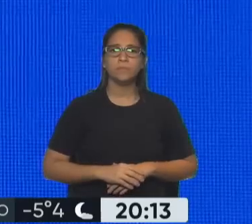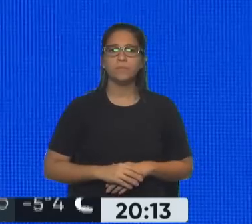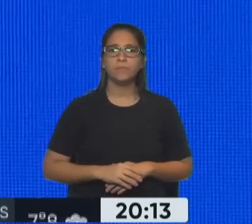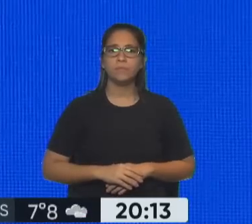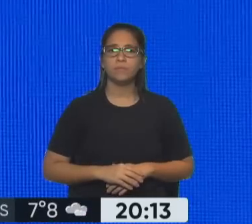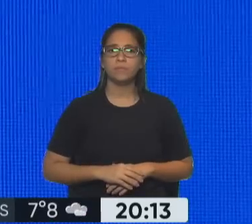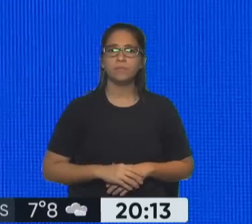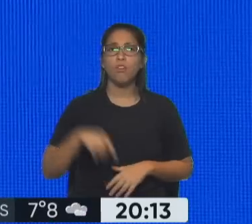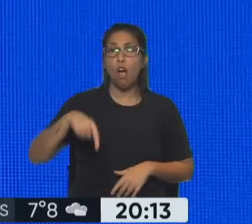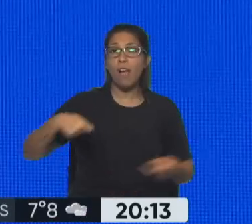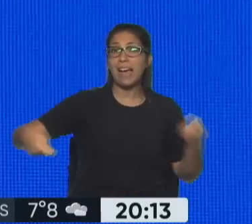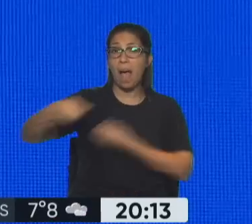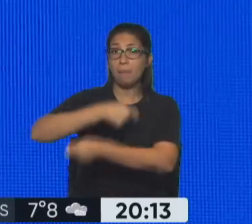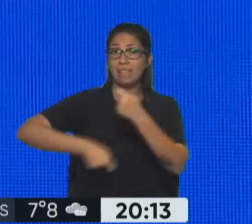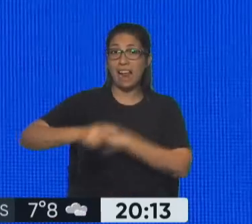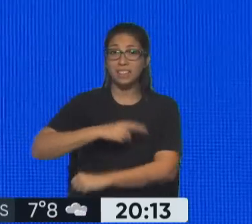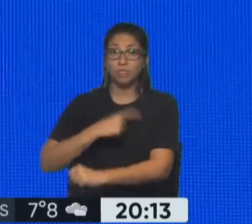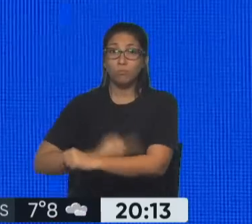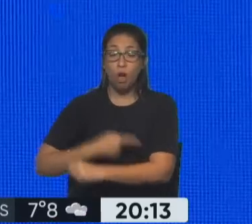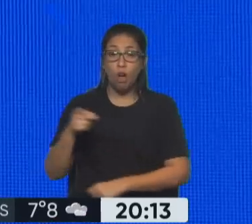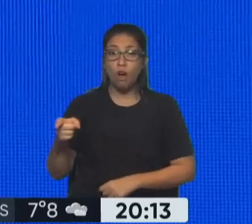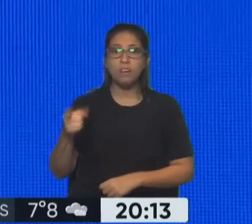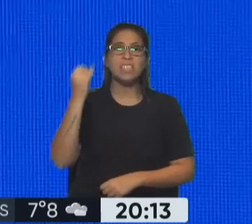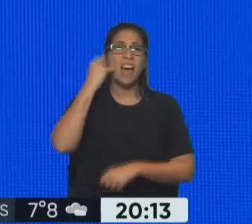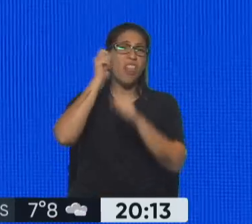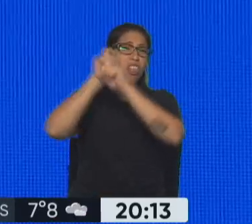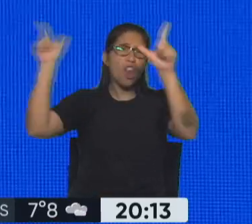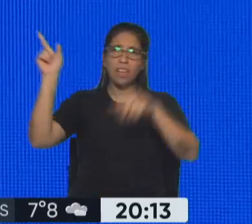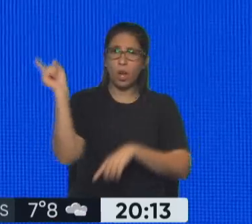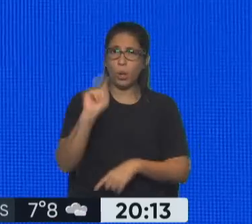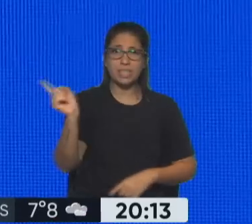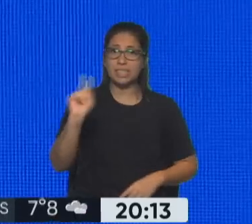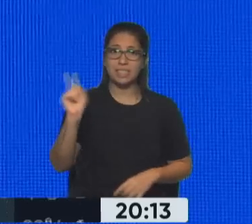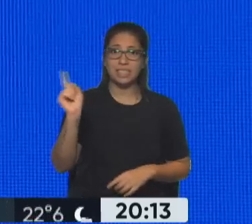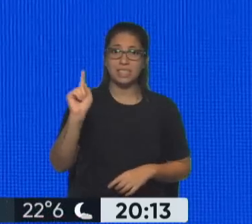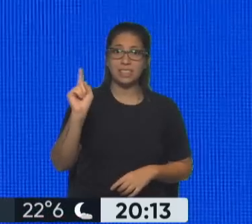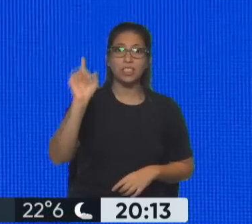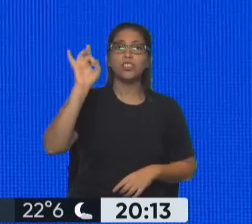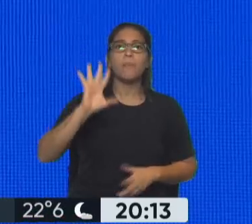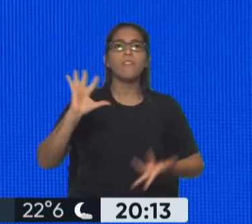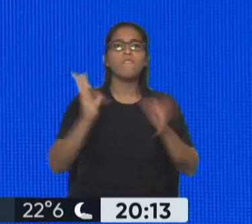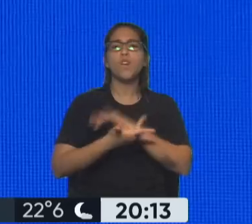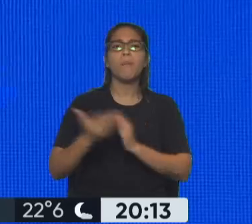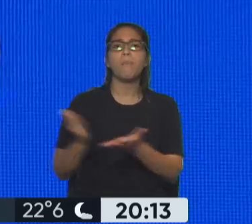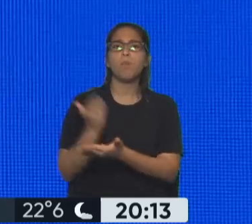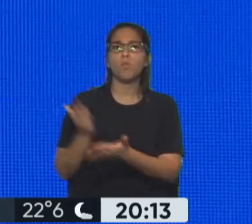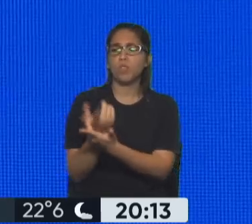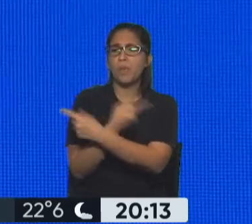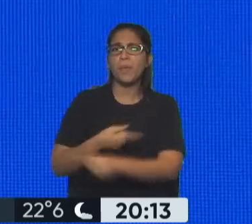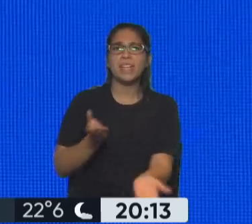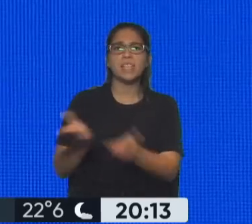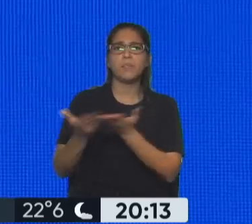Hoy el capitalismo ya no es una ideología, es simplemente el modo de producción de bienes y servicios